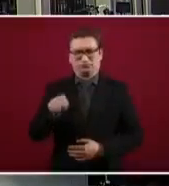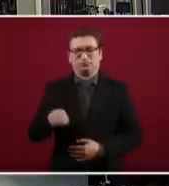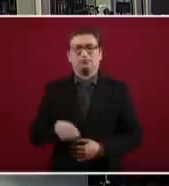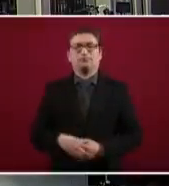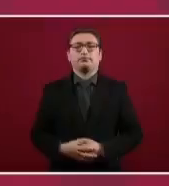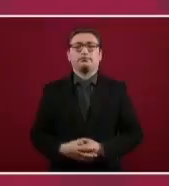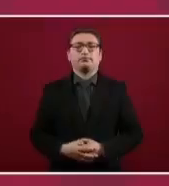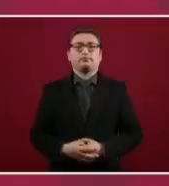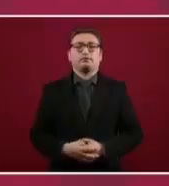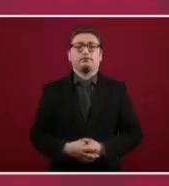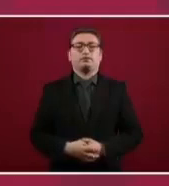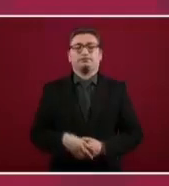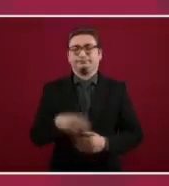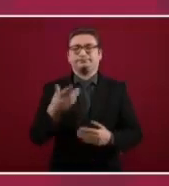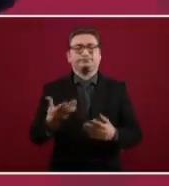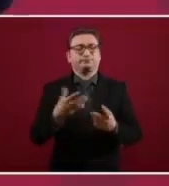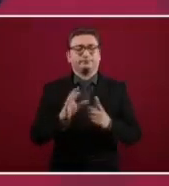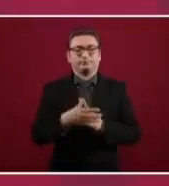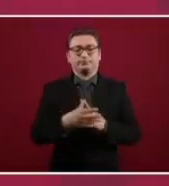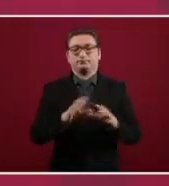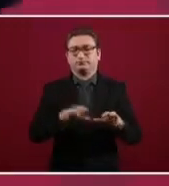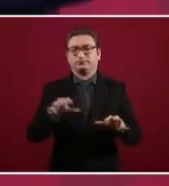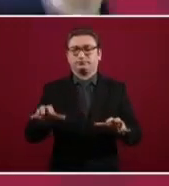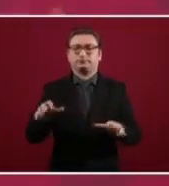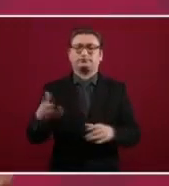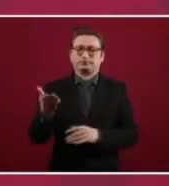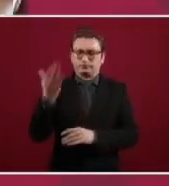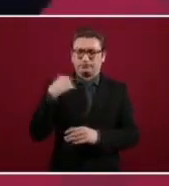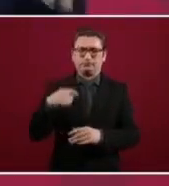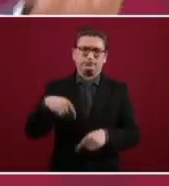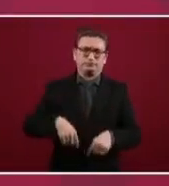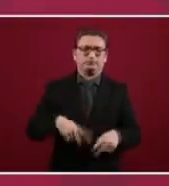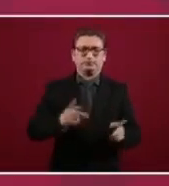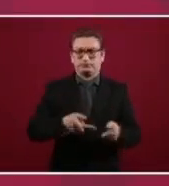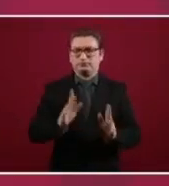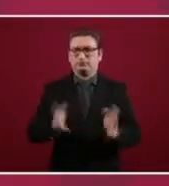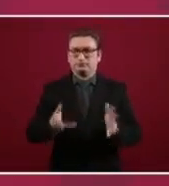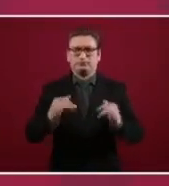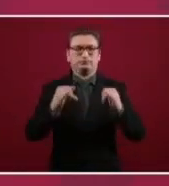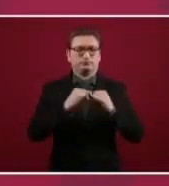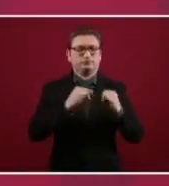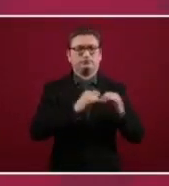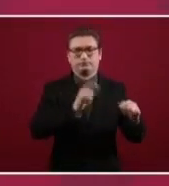todas esas comisiones ya lo hemos hablado aquí los institutos